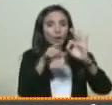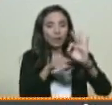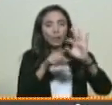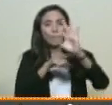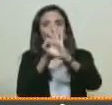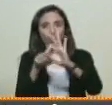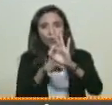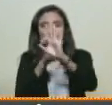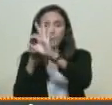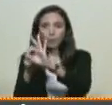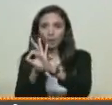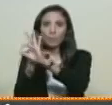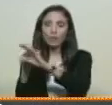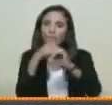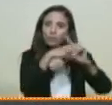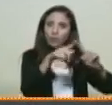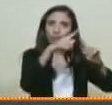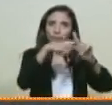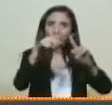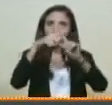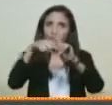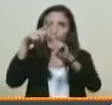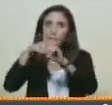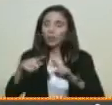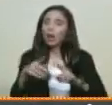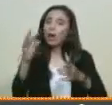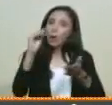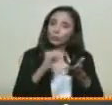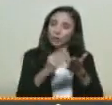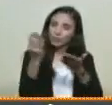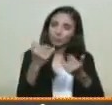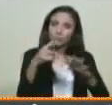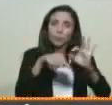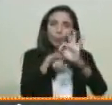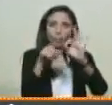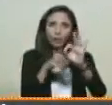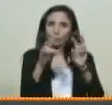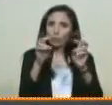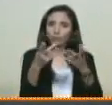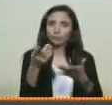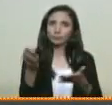0,5 céntimos. Vuelve la moneda de un bolívar.